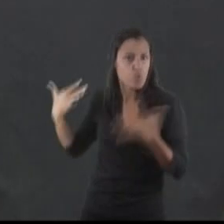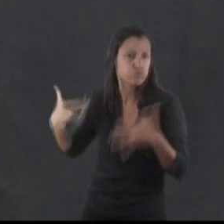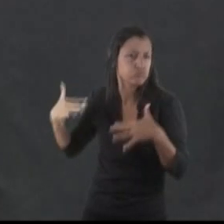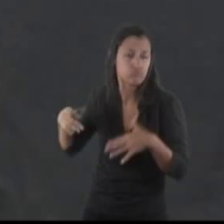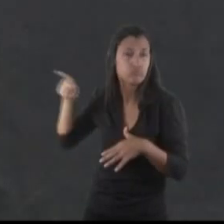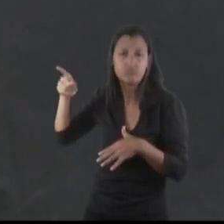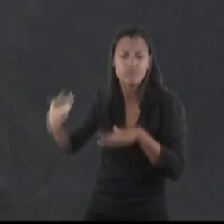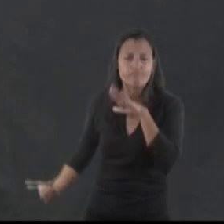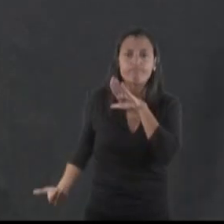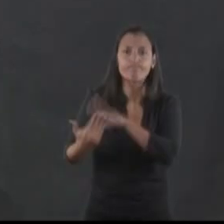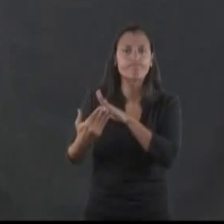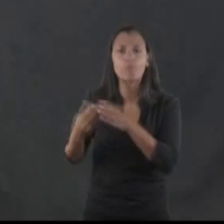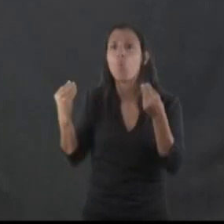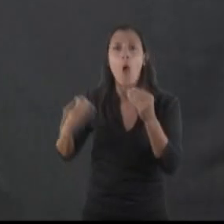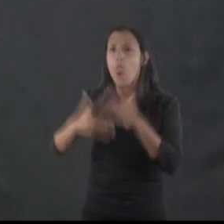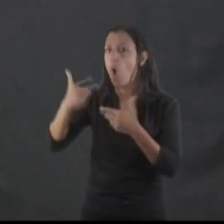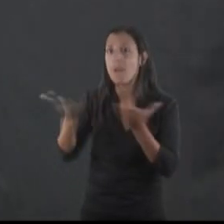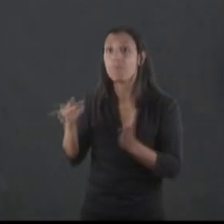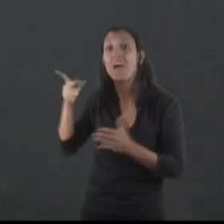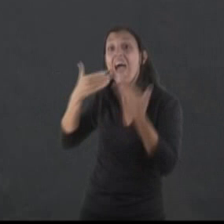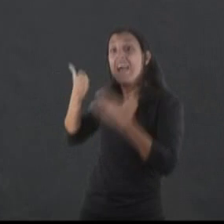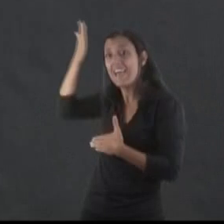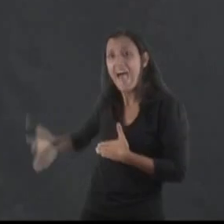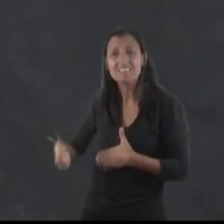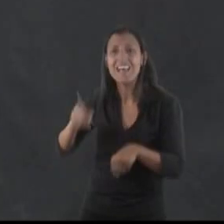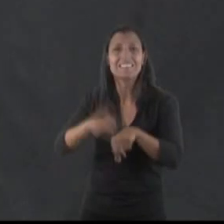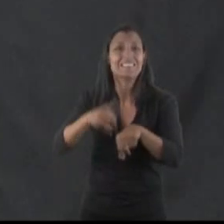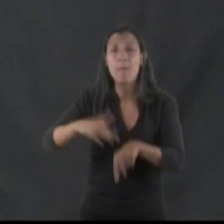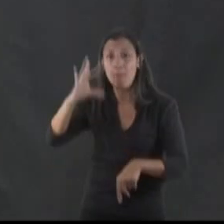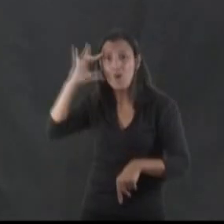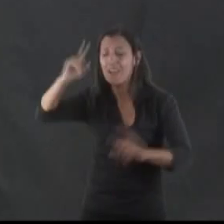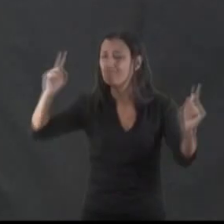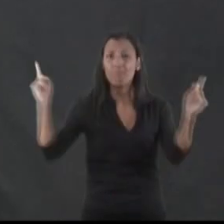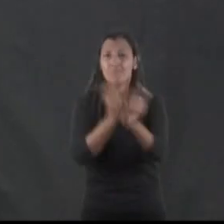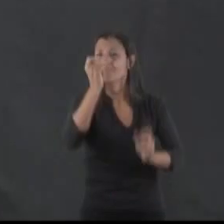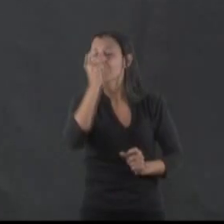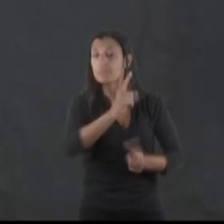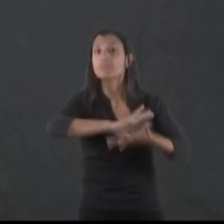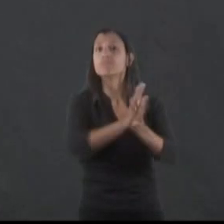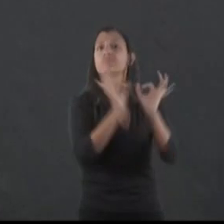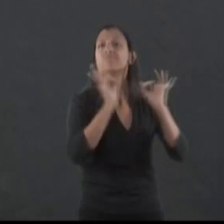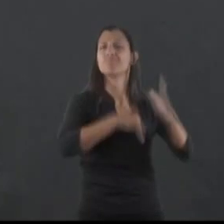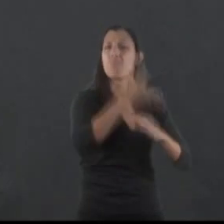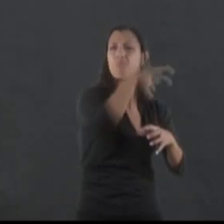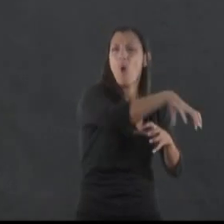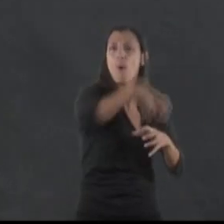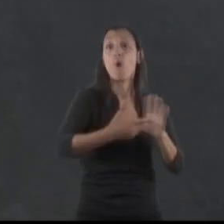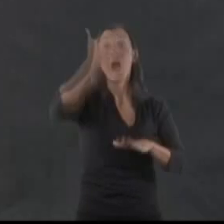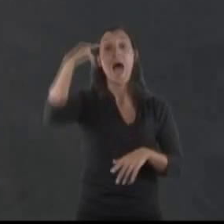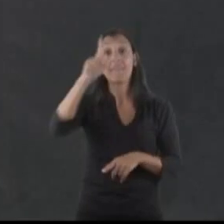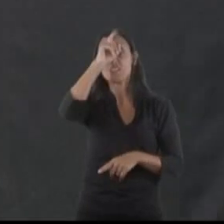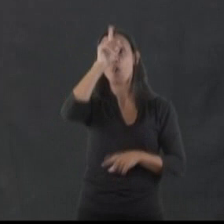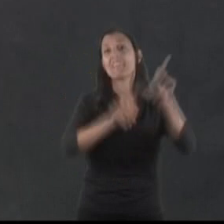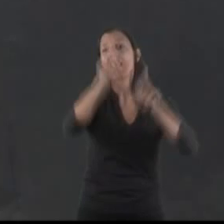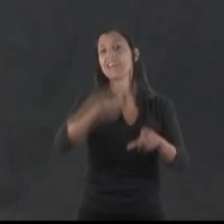pública, esta es la verdad, porque construyó en tiempo récord, no solamente terminó hospitales que habían quedado a la deriva,